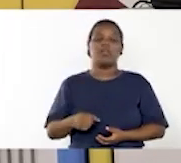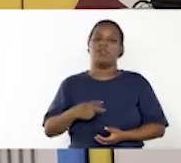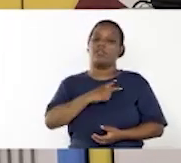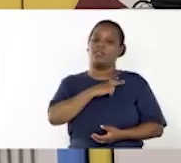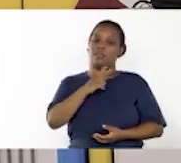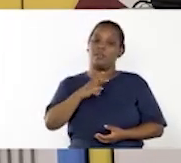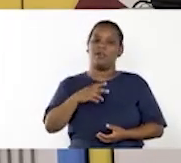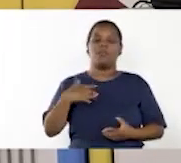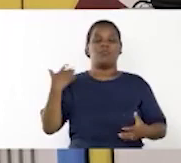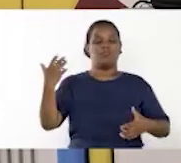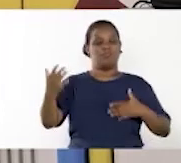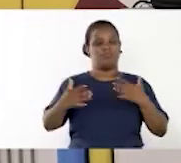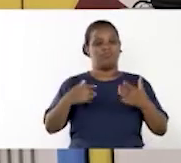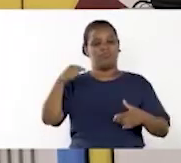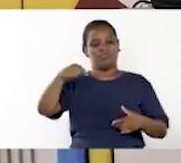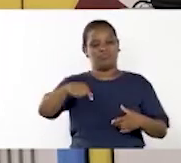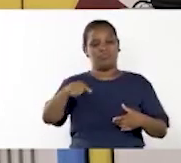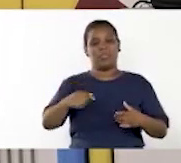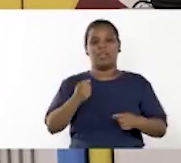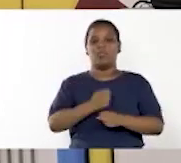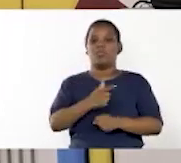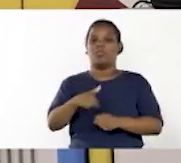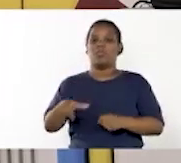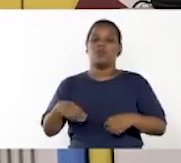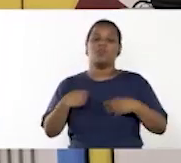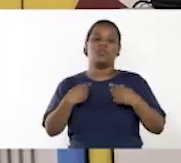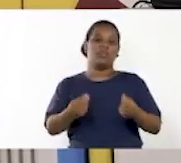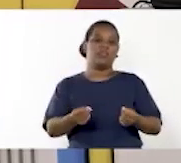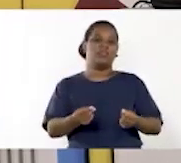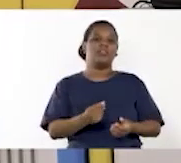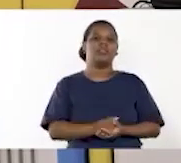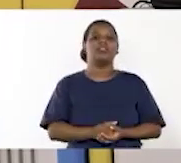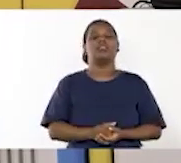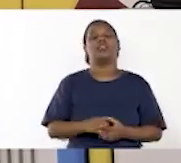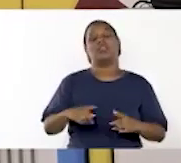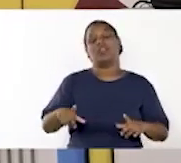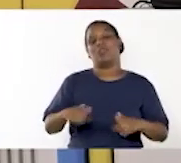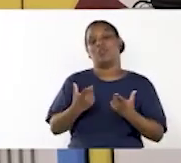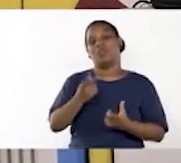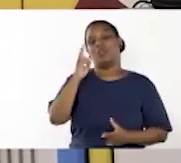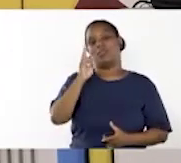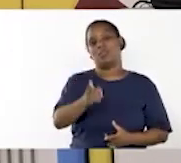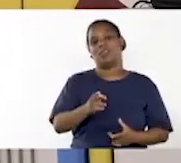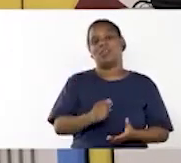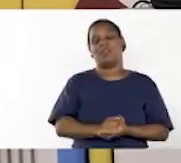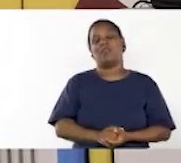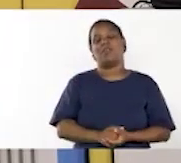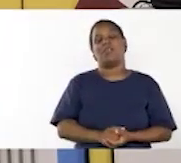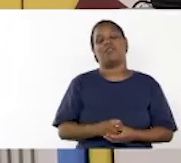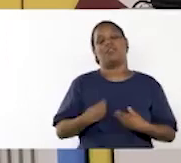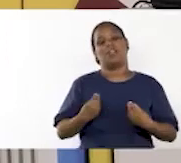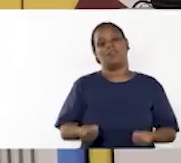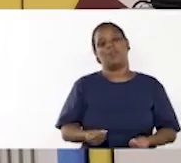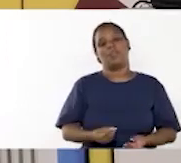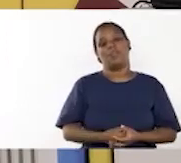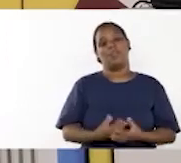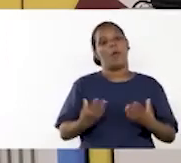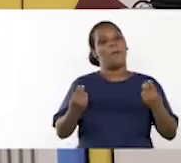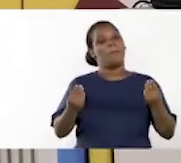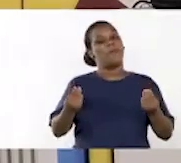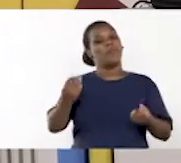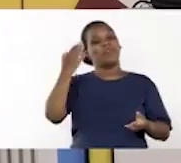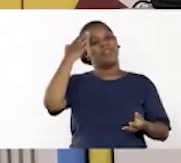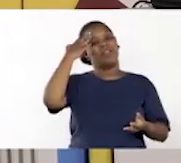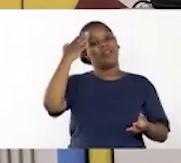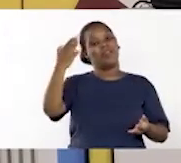manifestado en los trabajos que ustedes realicen a través del cumplimiento de estas orientaciones que le hemos dado. Muchas